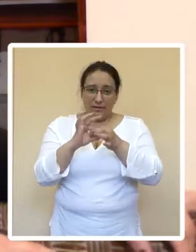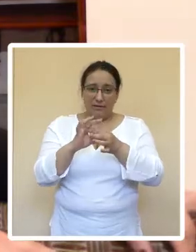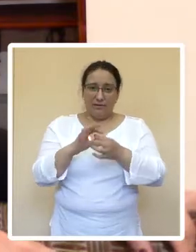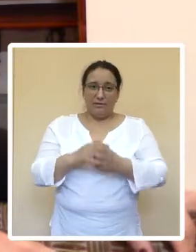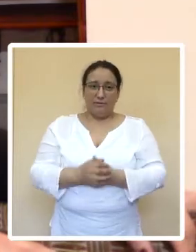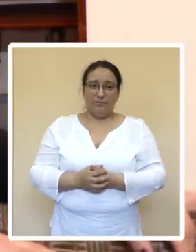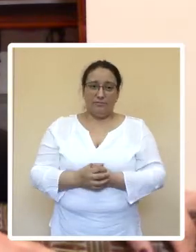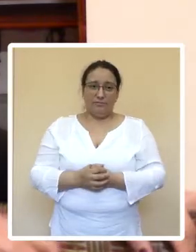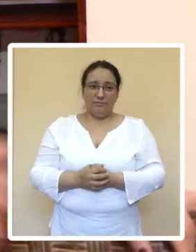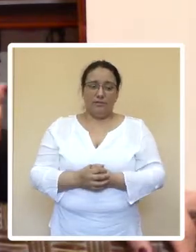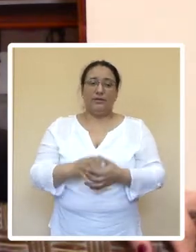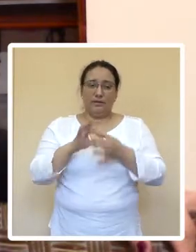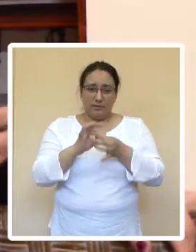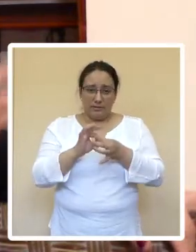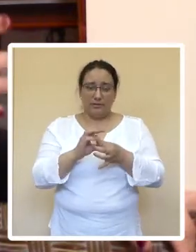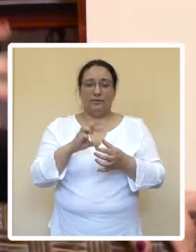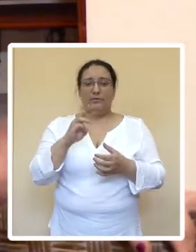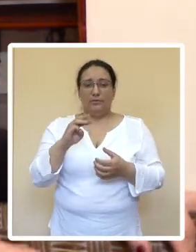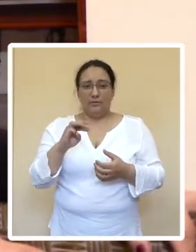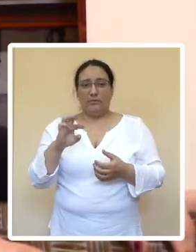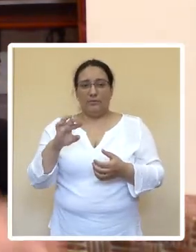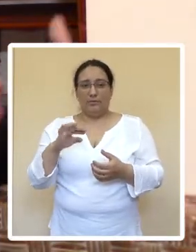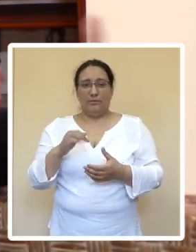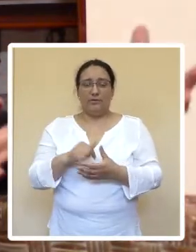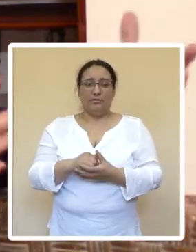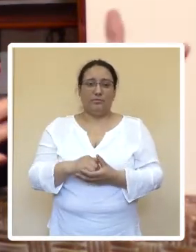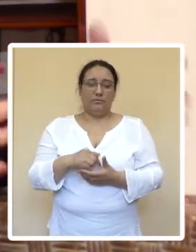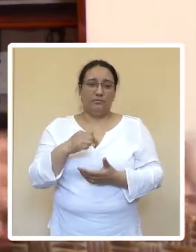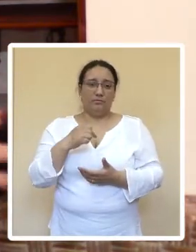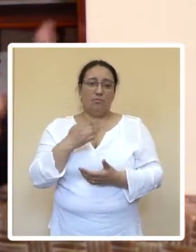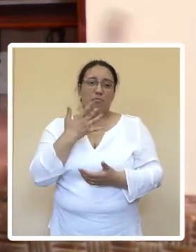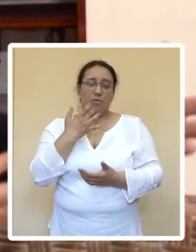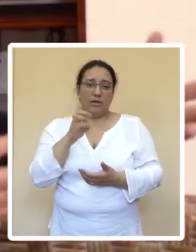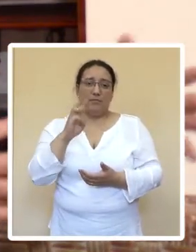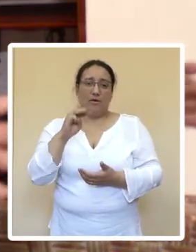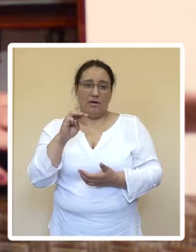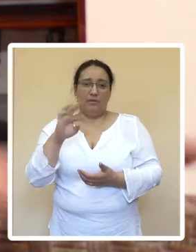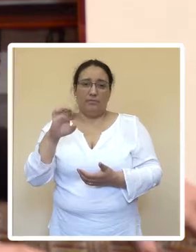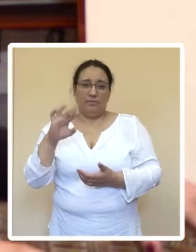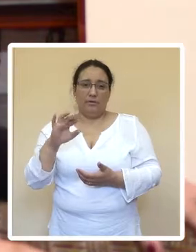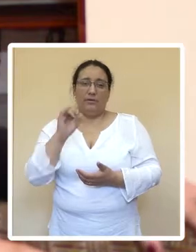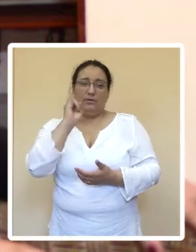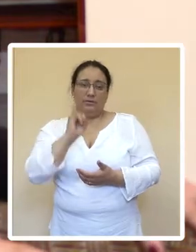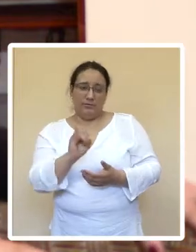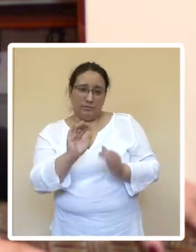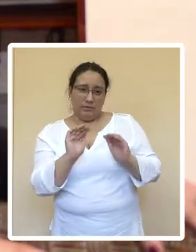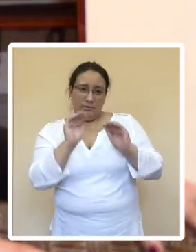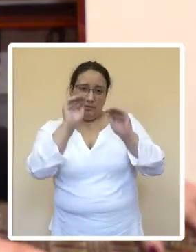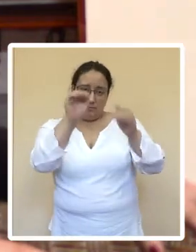agradecida, y por eso es donde estoy. Soy lo que soy, gracias a ello.